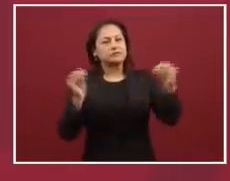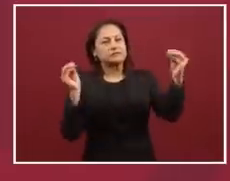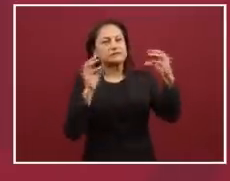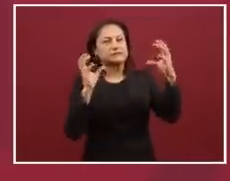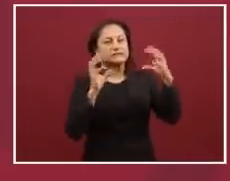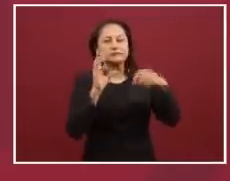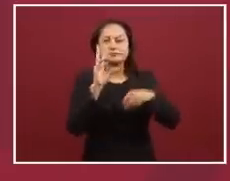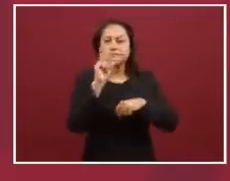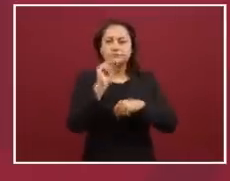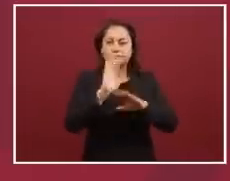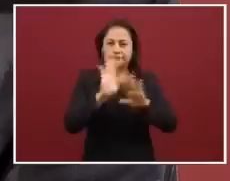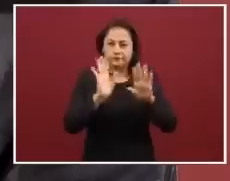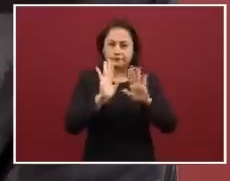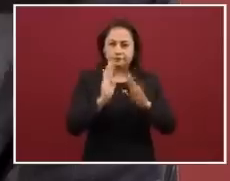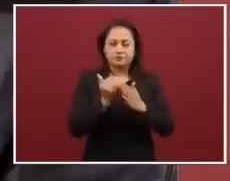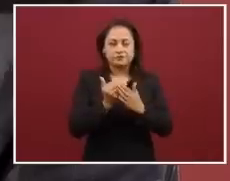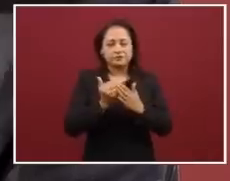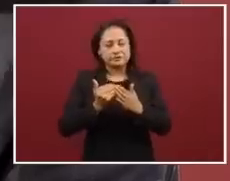y de